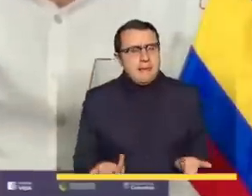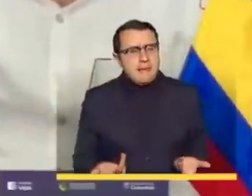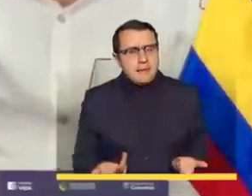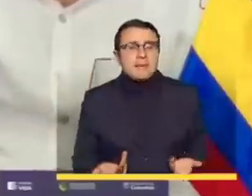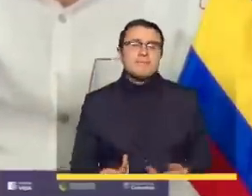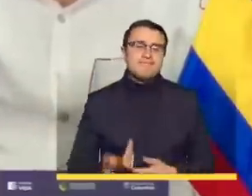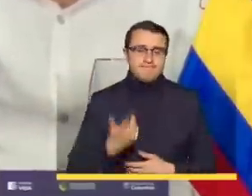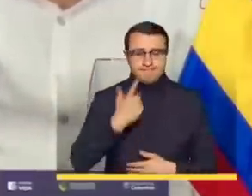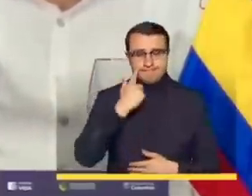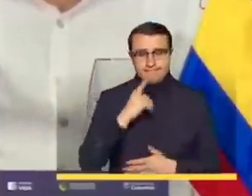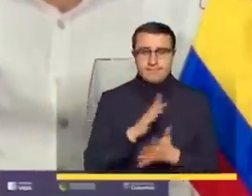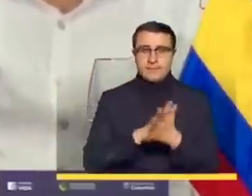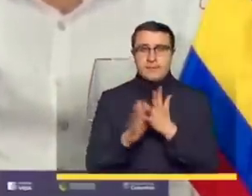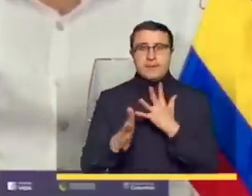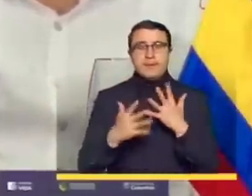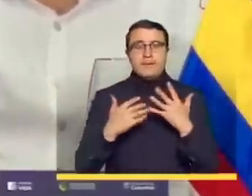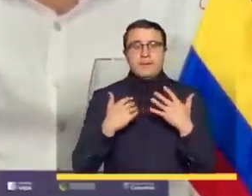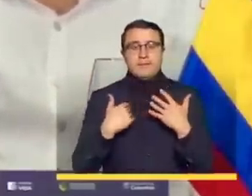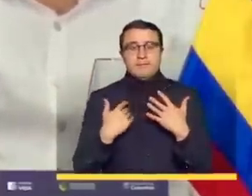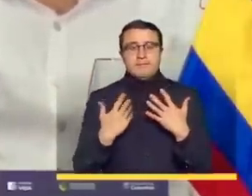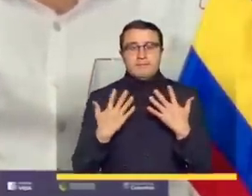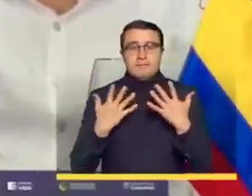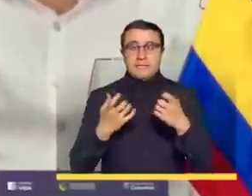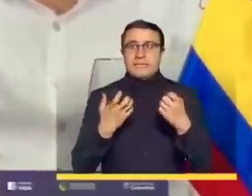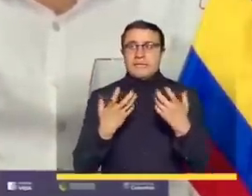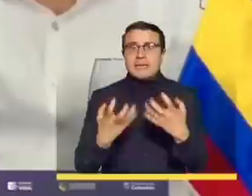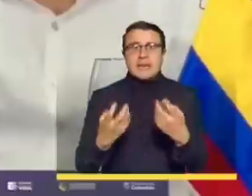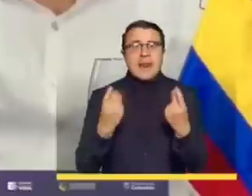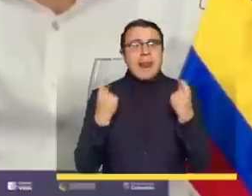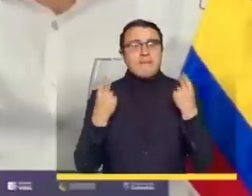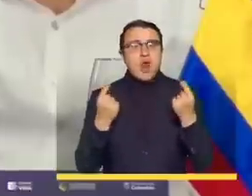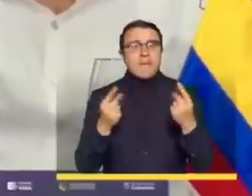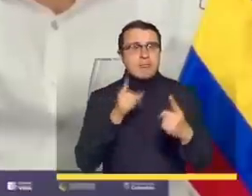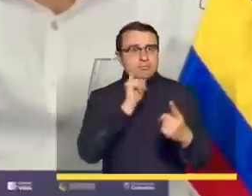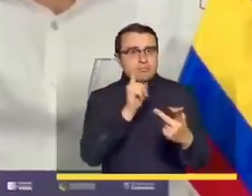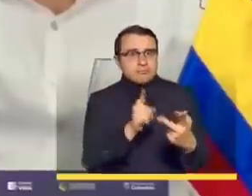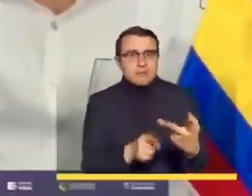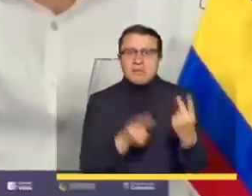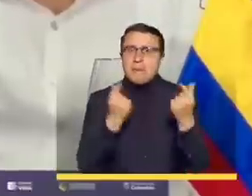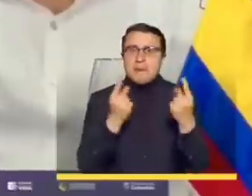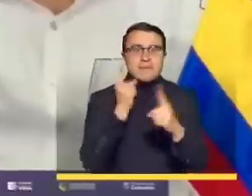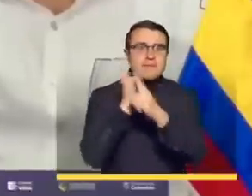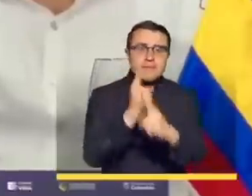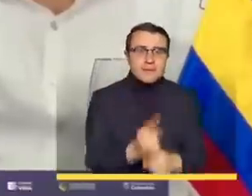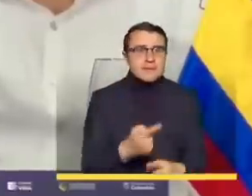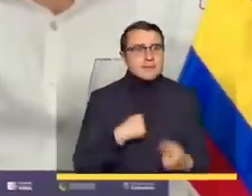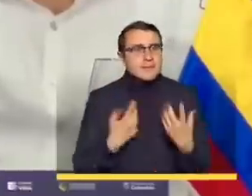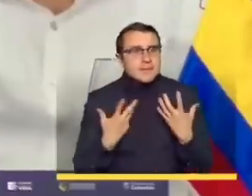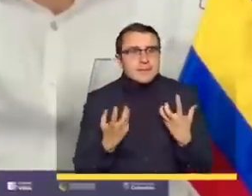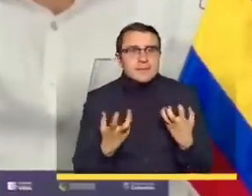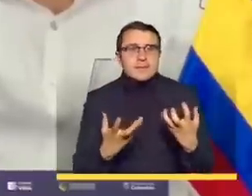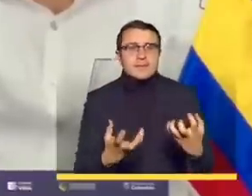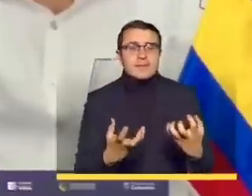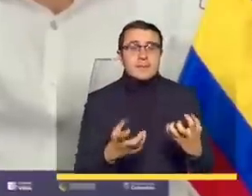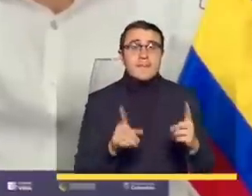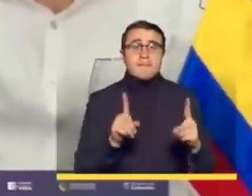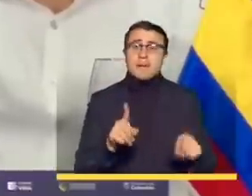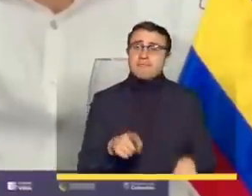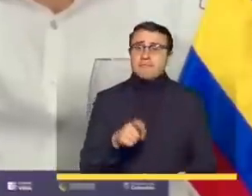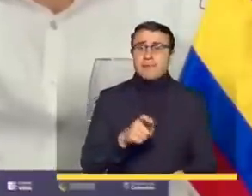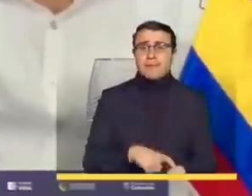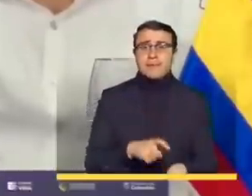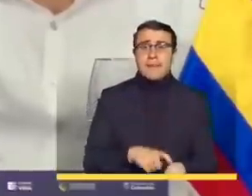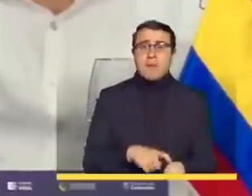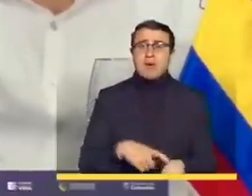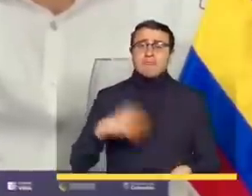Yo soy un poco más afanado en conseguir los propósitos. Y estos temas tendrán mucho más largo aliento que incluso